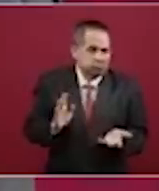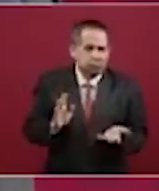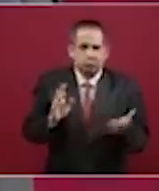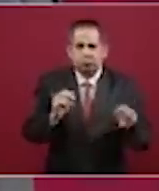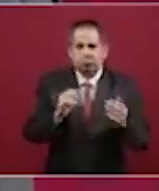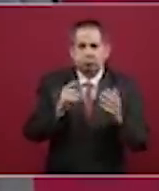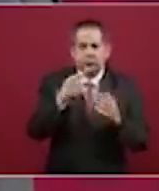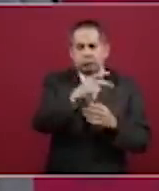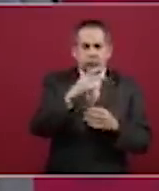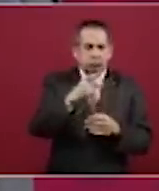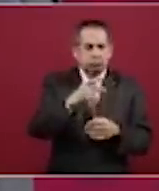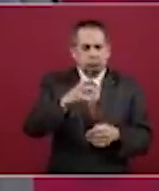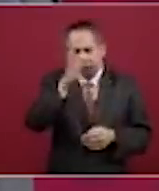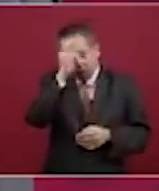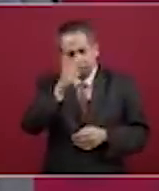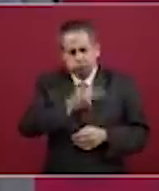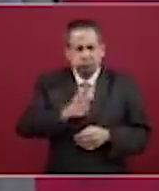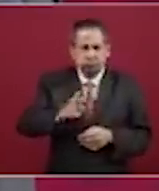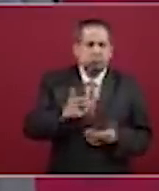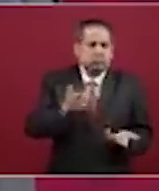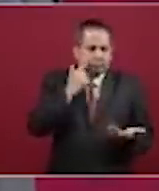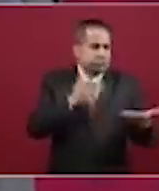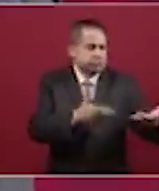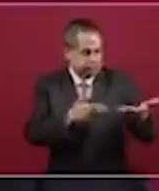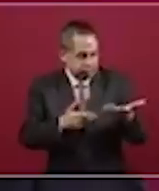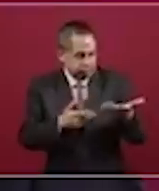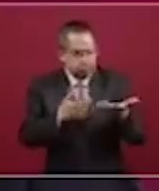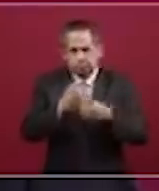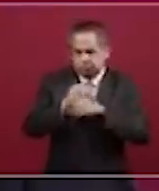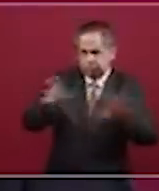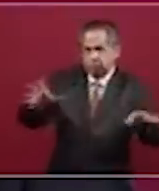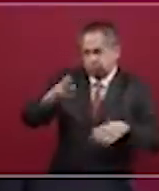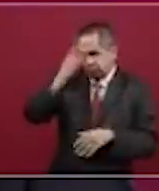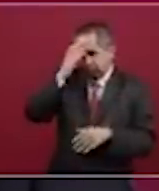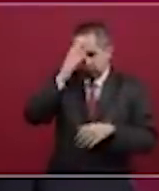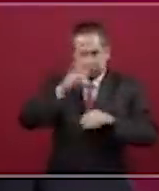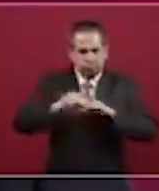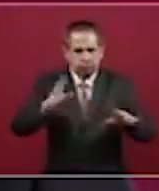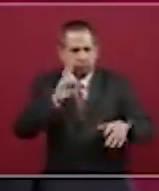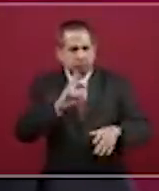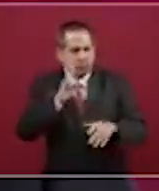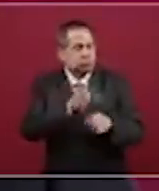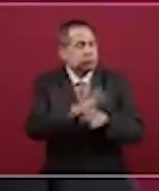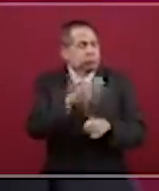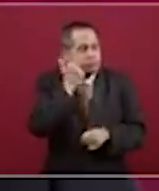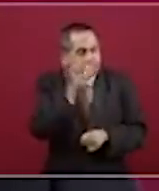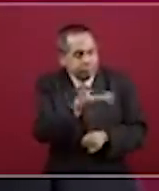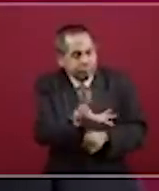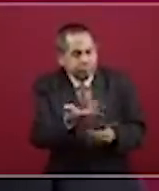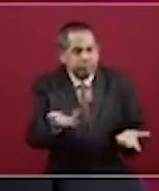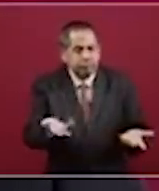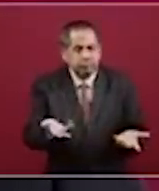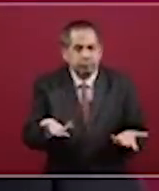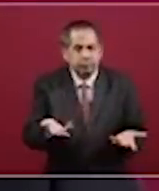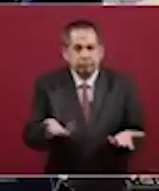o sus inconformidades, también para darlas a conocer, a ver qué cosa es lo que quieren,